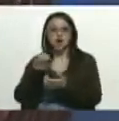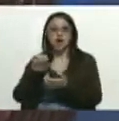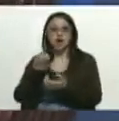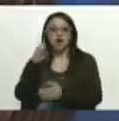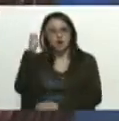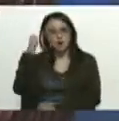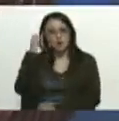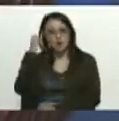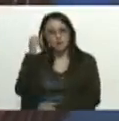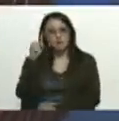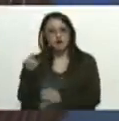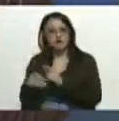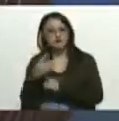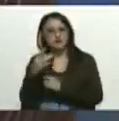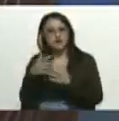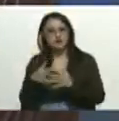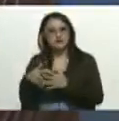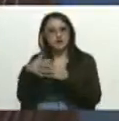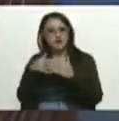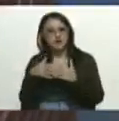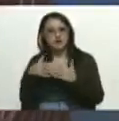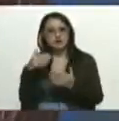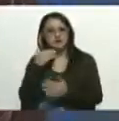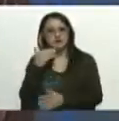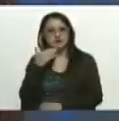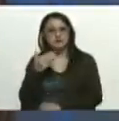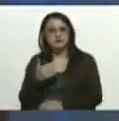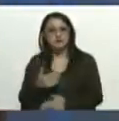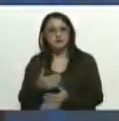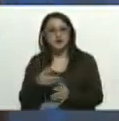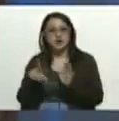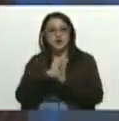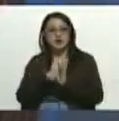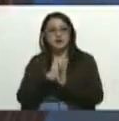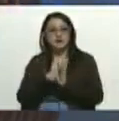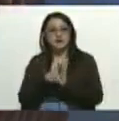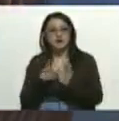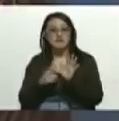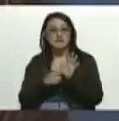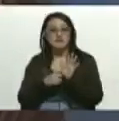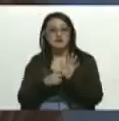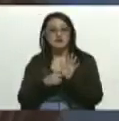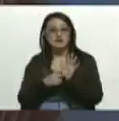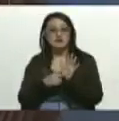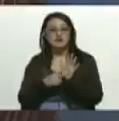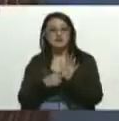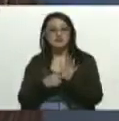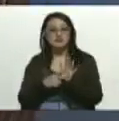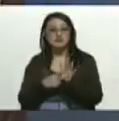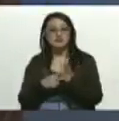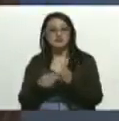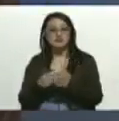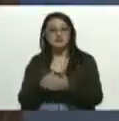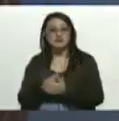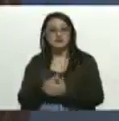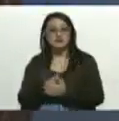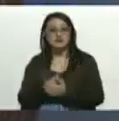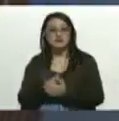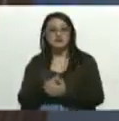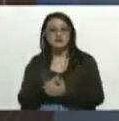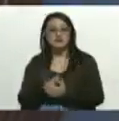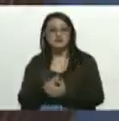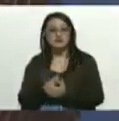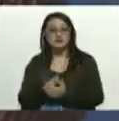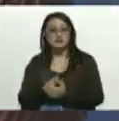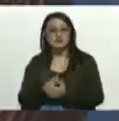sale de Estados Unidos es casi ya una ley, es casi ya una verdad que no se puede debatir.